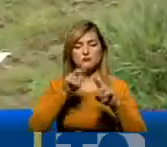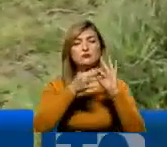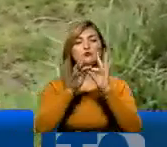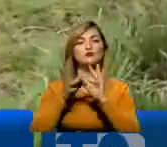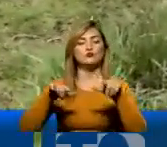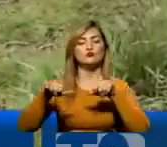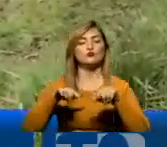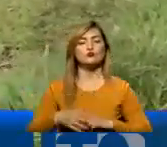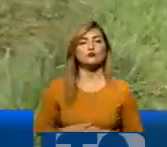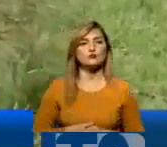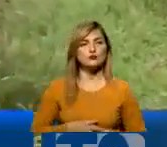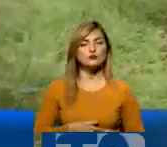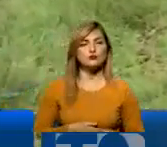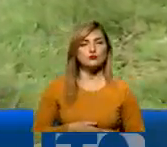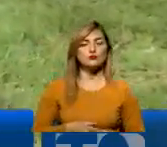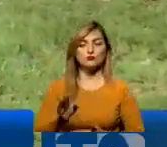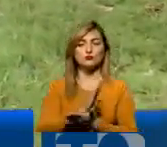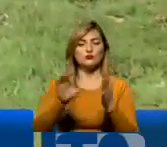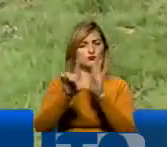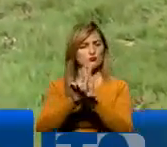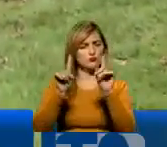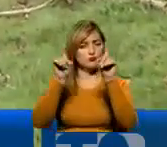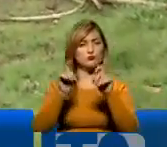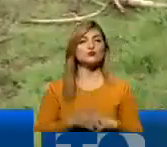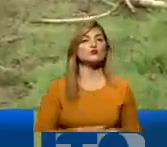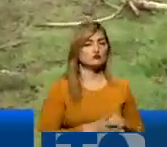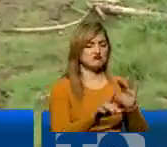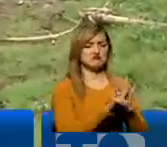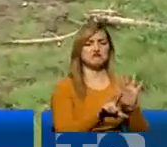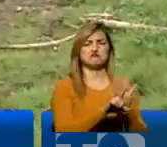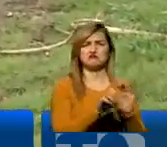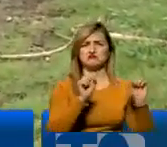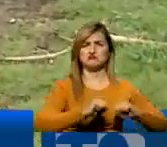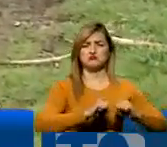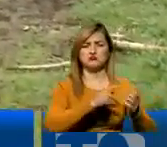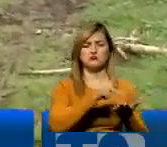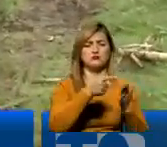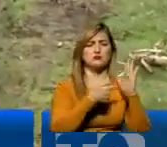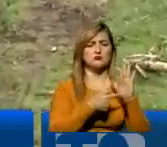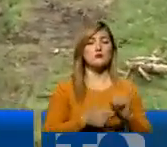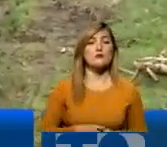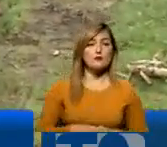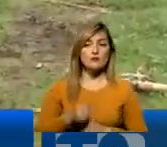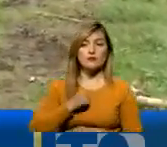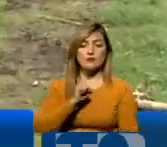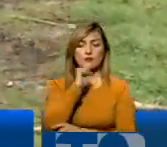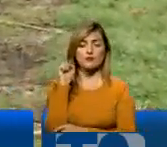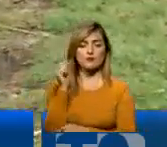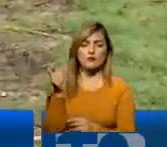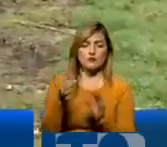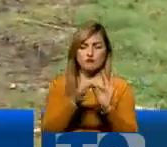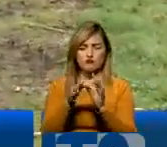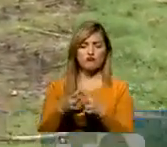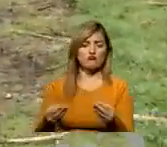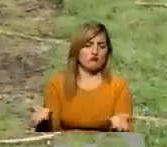este sector. ¿Este es un barrio legalizado? Totalmente legalizado. Nosotros pagamos impuestos y es nuestro derecho a recibirlo.